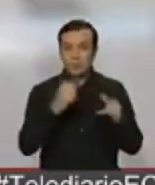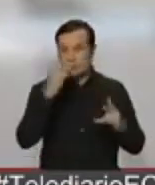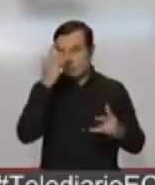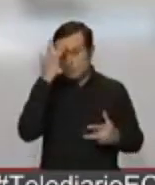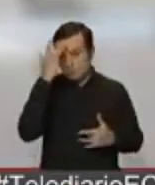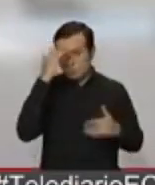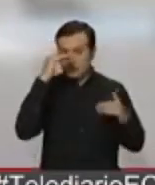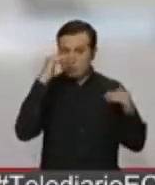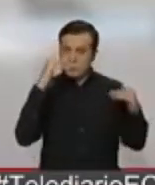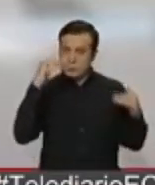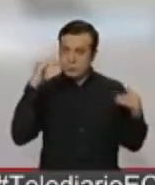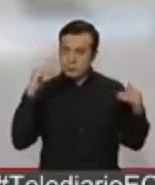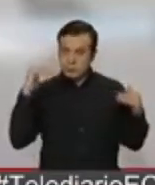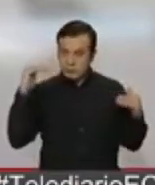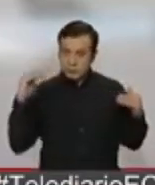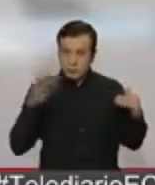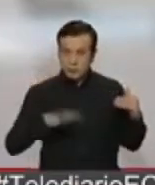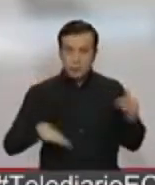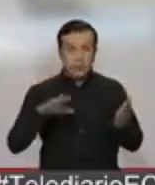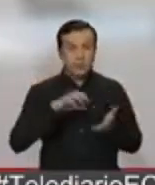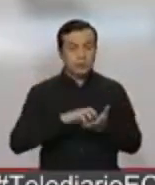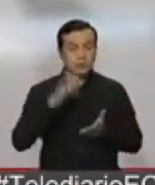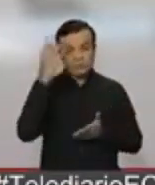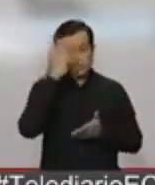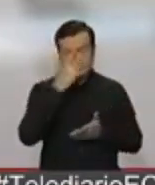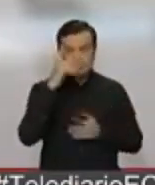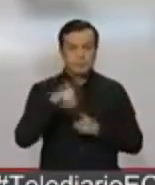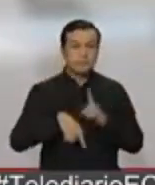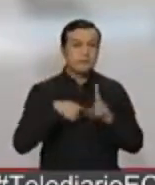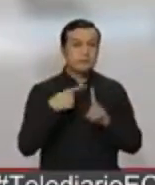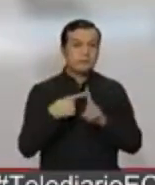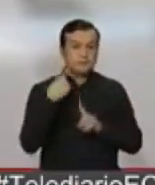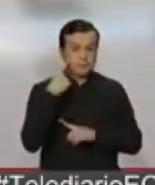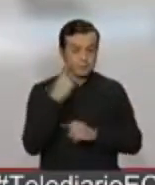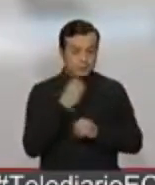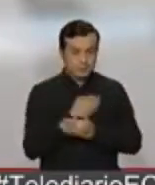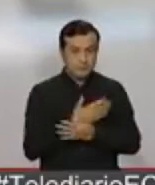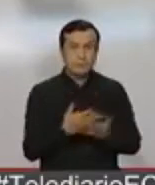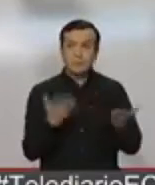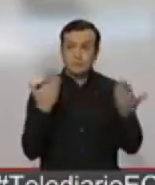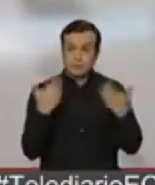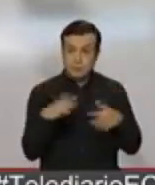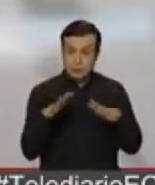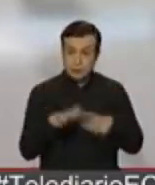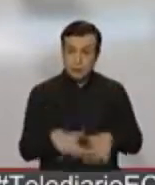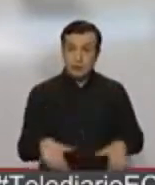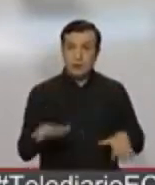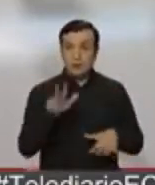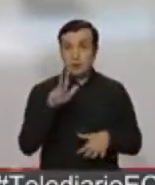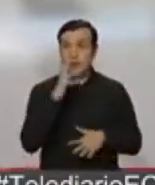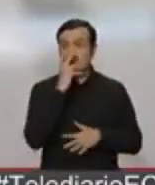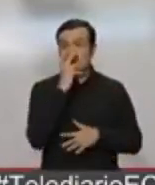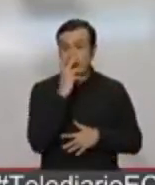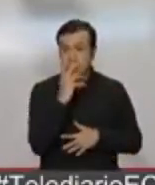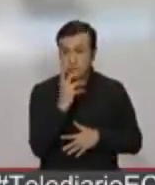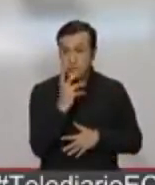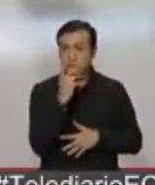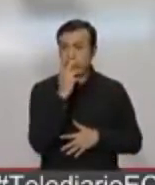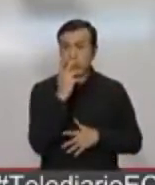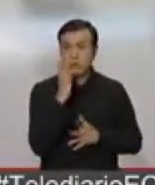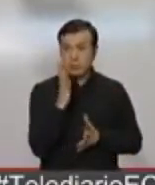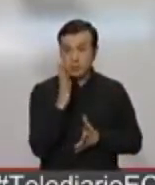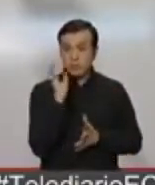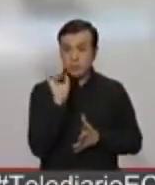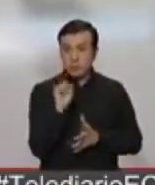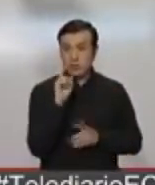curva de contagio en la provincia otro detalle es que en este momento tres respiradores nos están usando es decir ahí hay la